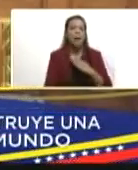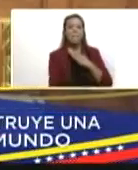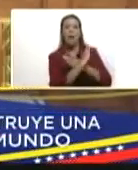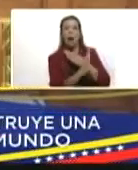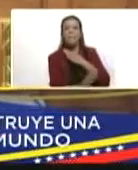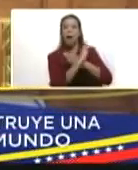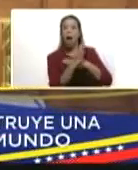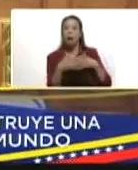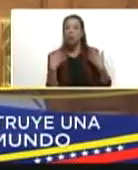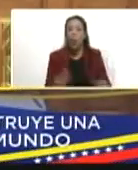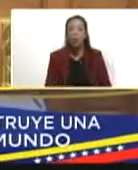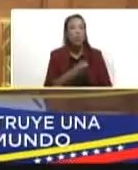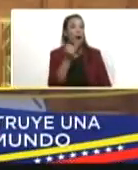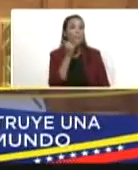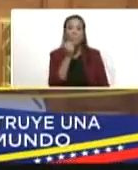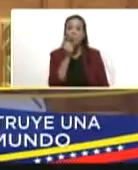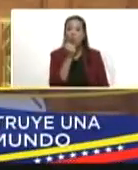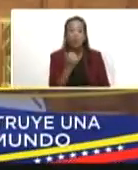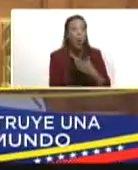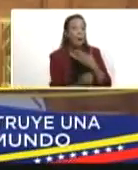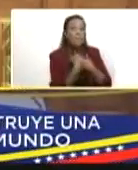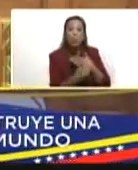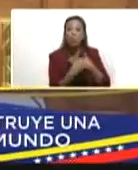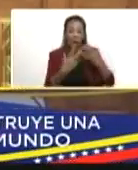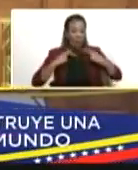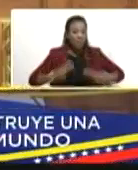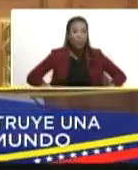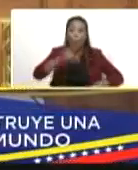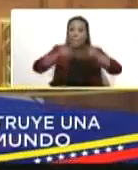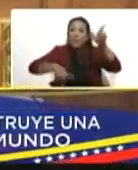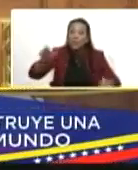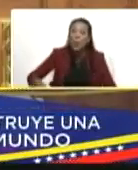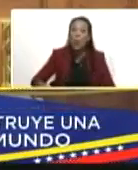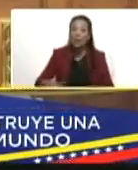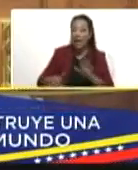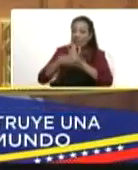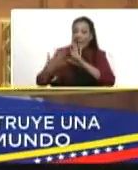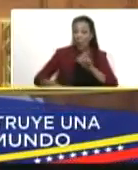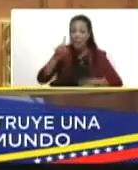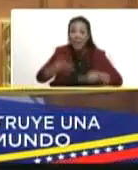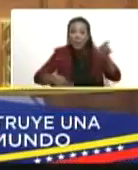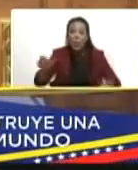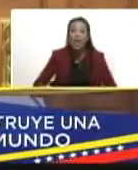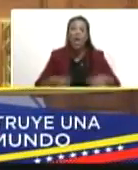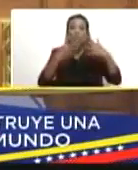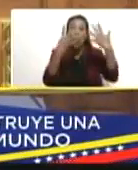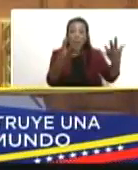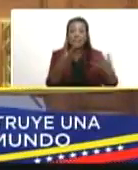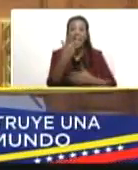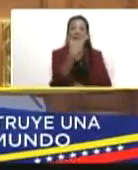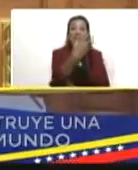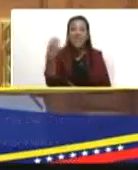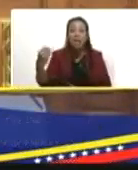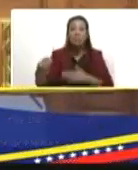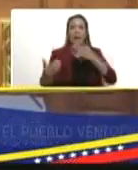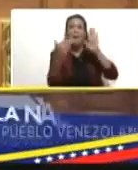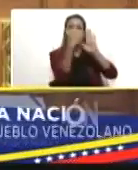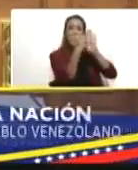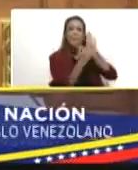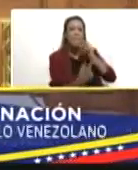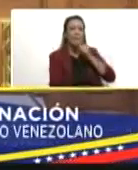estadounidense viola los derechos humanos de nuestro pueblo al mantener más de 930